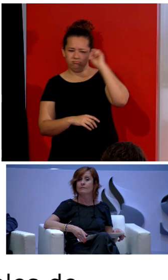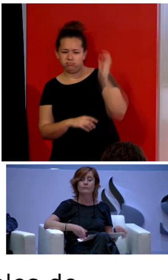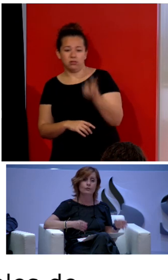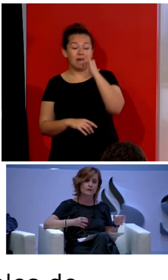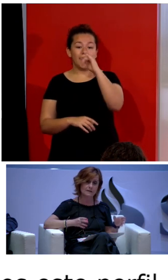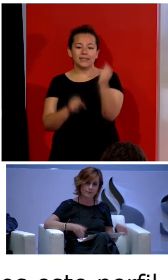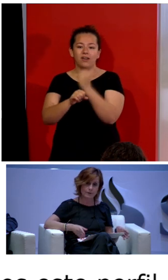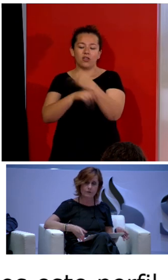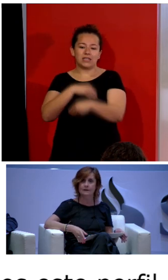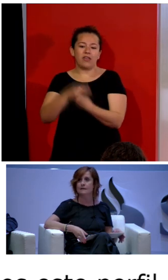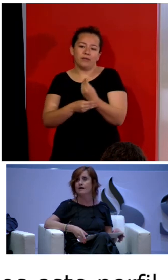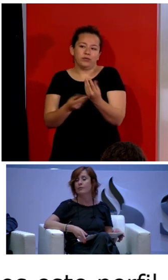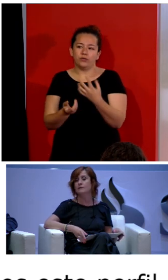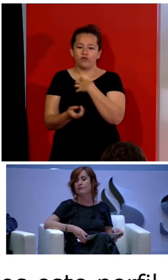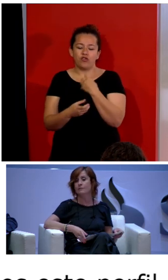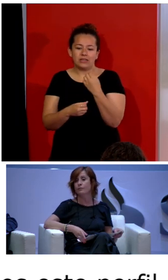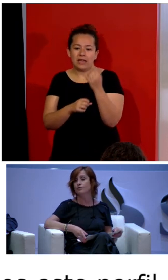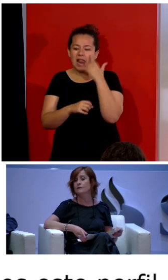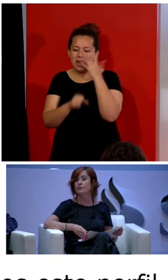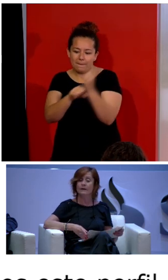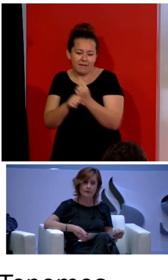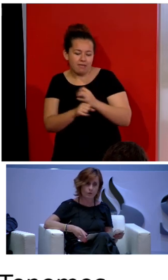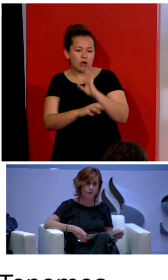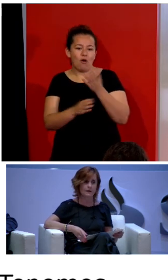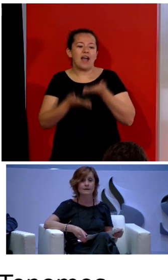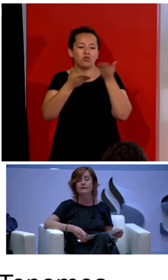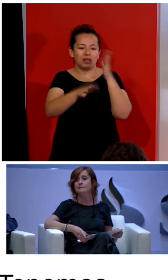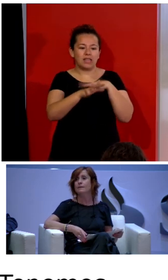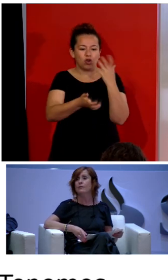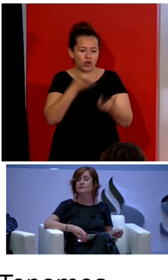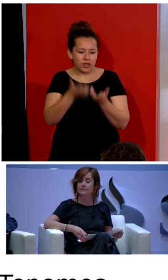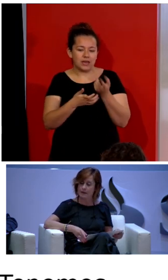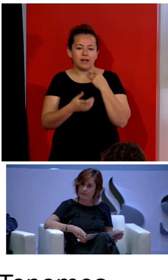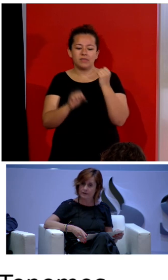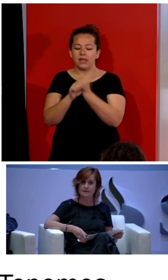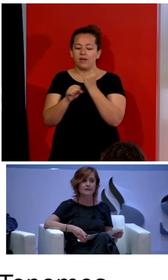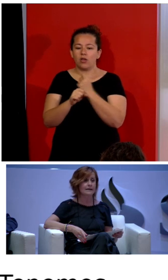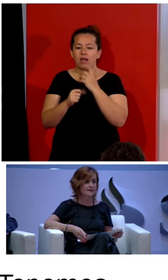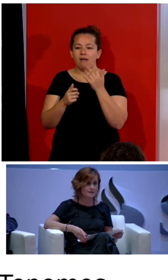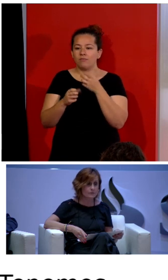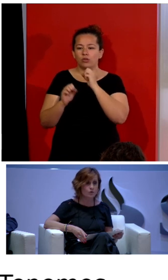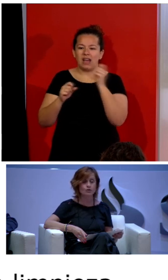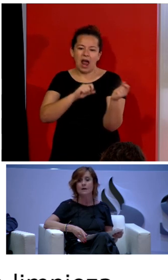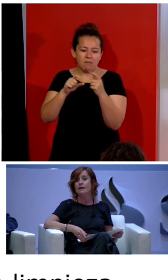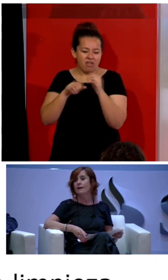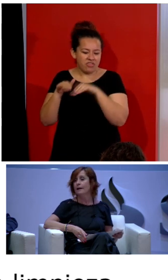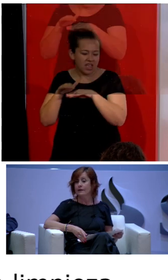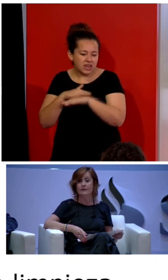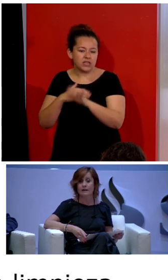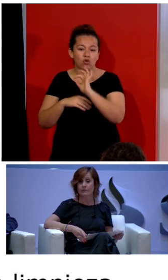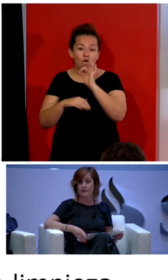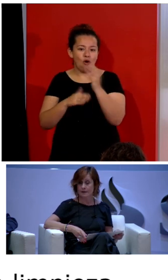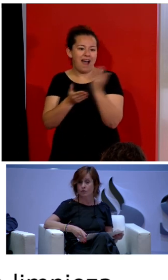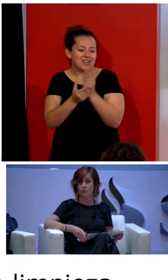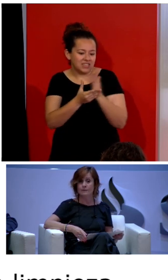hacen funciones de limpieza, trabajadores que hacen funciones de ayudante de cocina, trabajadores en almacenes, en archivos,